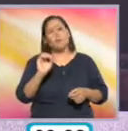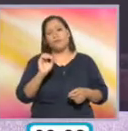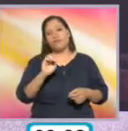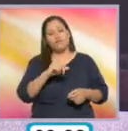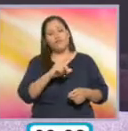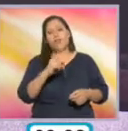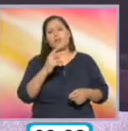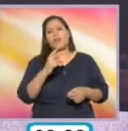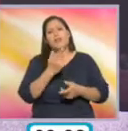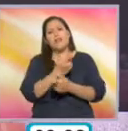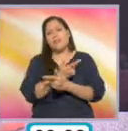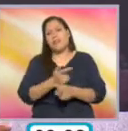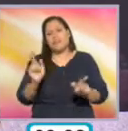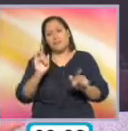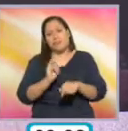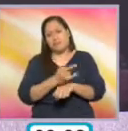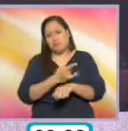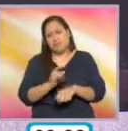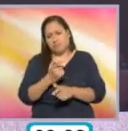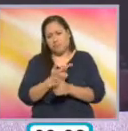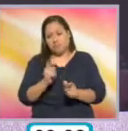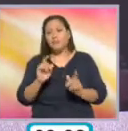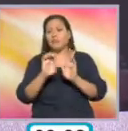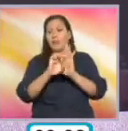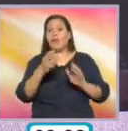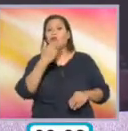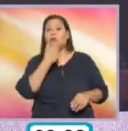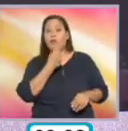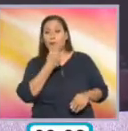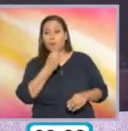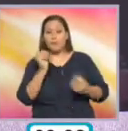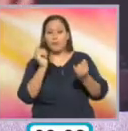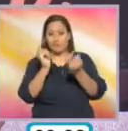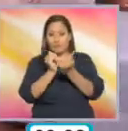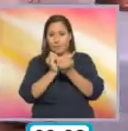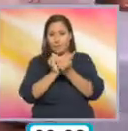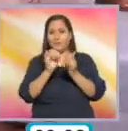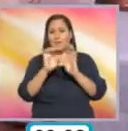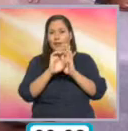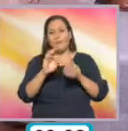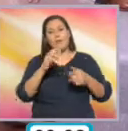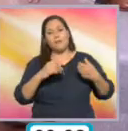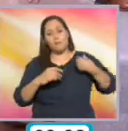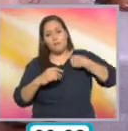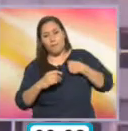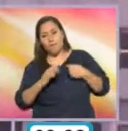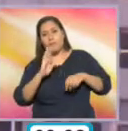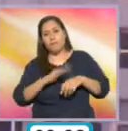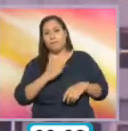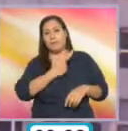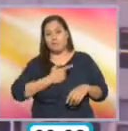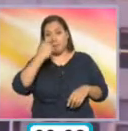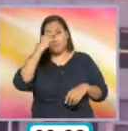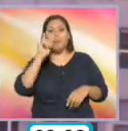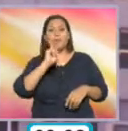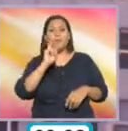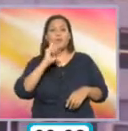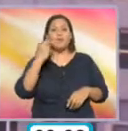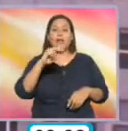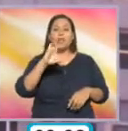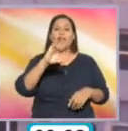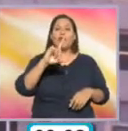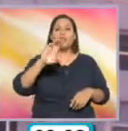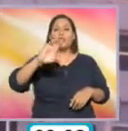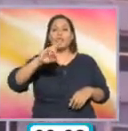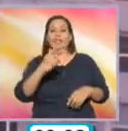más informal, ¿no? Que también los hombres, hay uno que como el bolso que más me gusta para las mujeres es uno que le decimos el clutch, que es